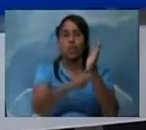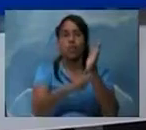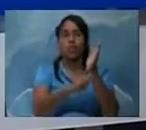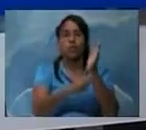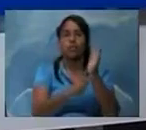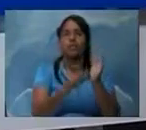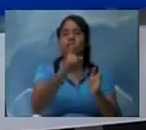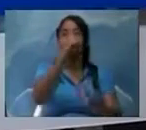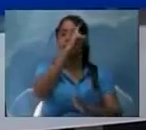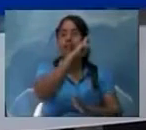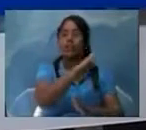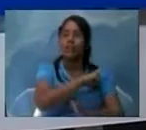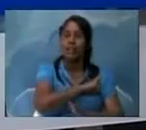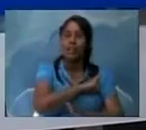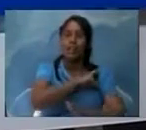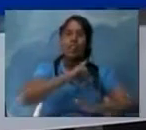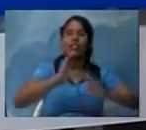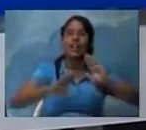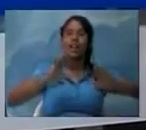Del salterio.